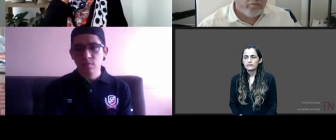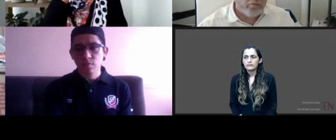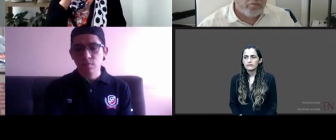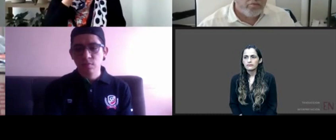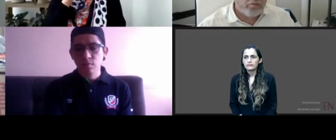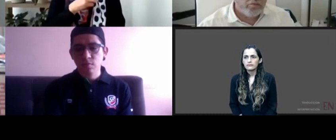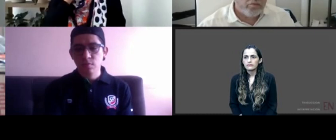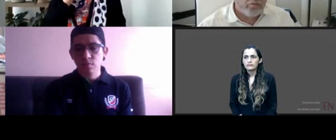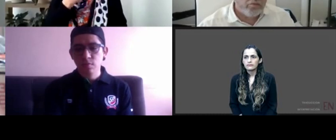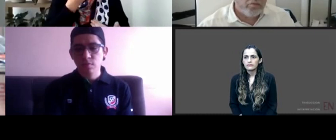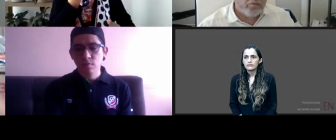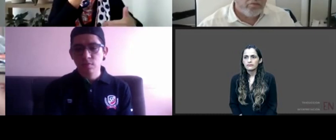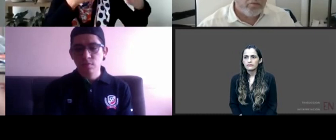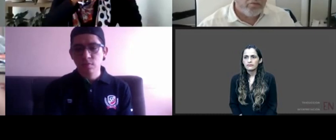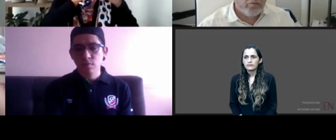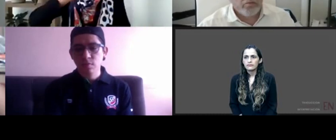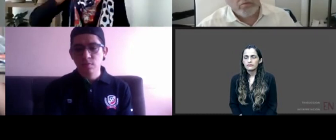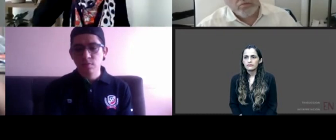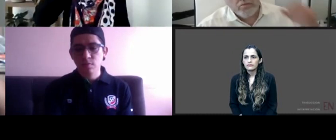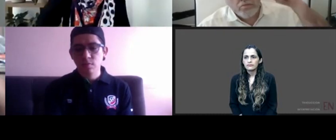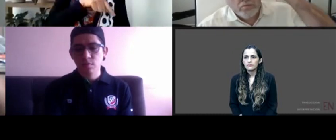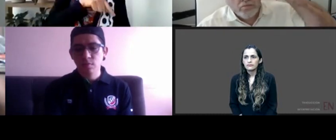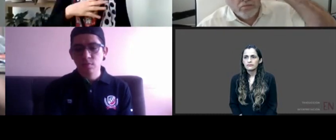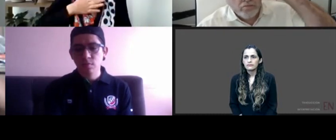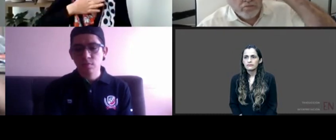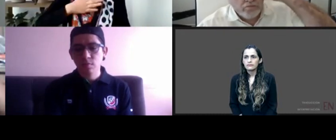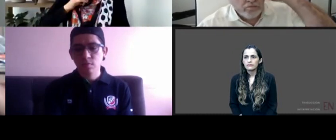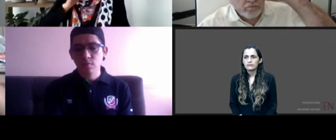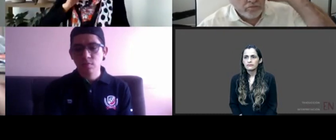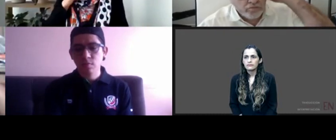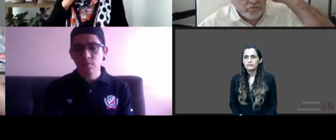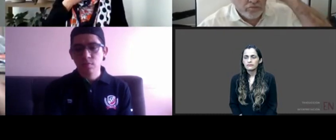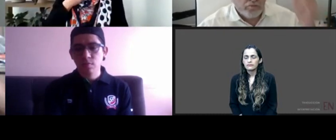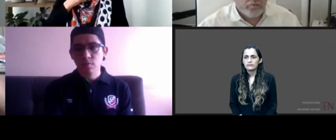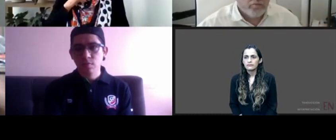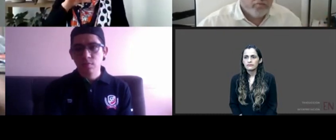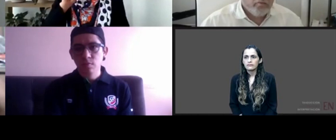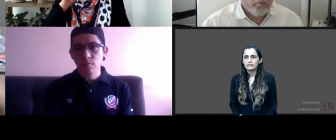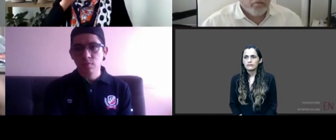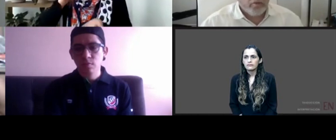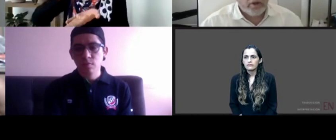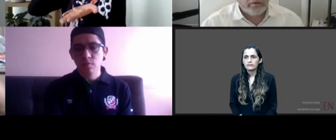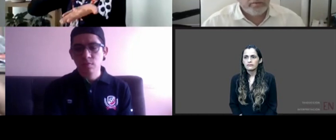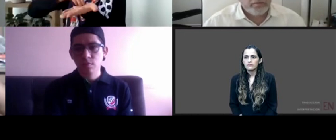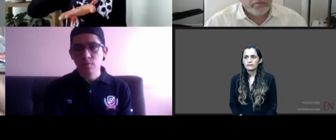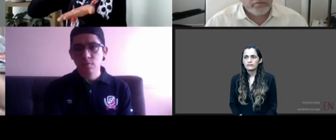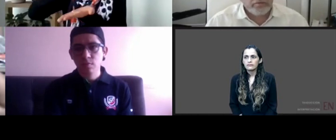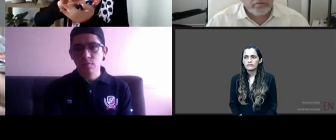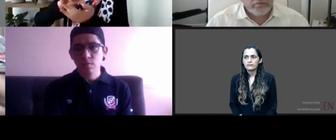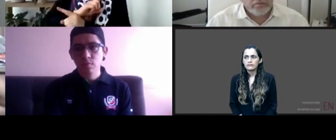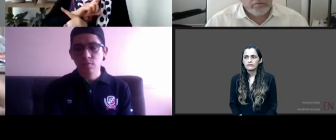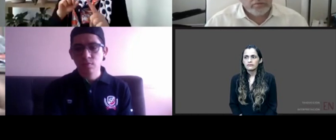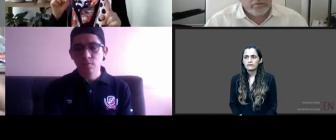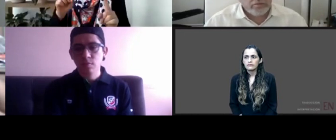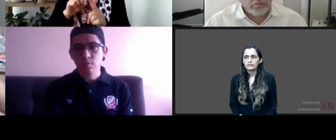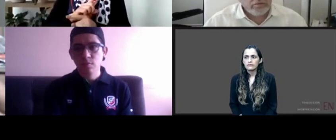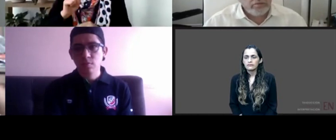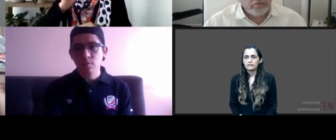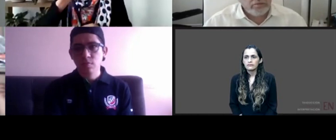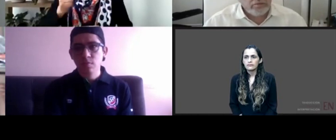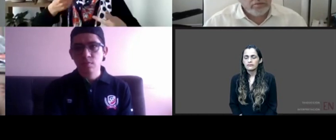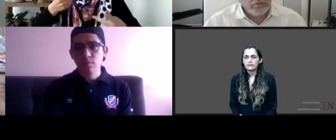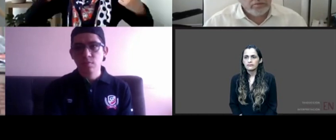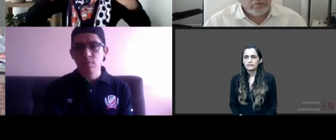pueda comunicarse con las personas que son ciegas, que son autistas, que tienen algún espectro de este tipo. Pero